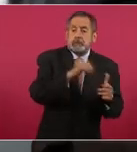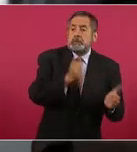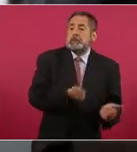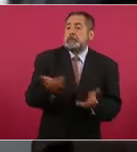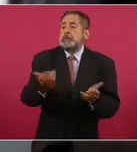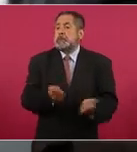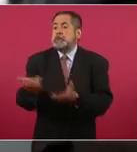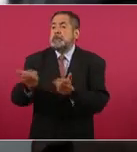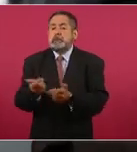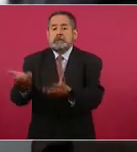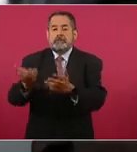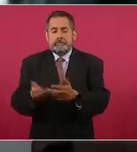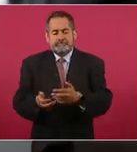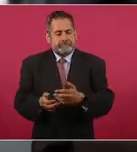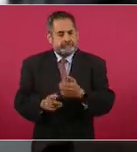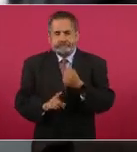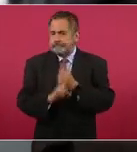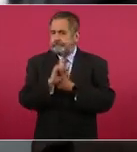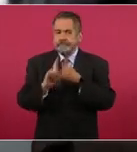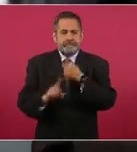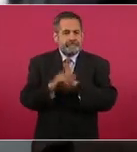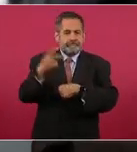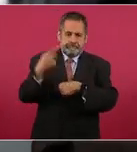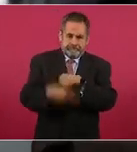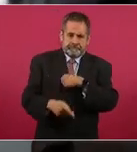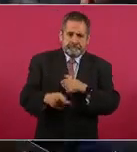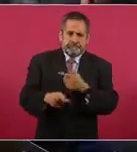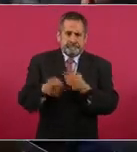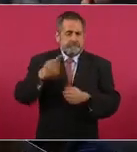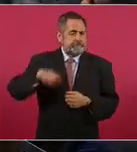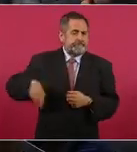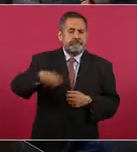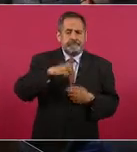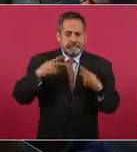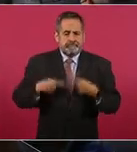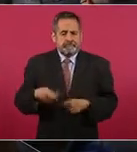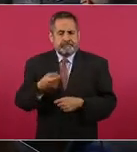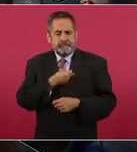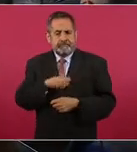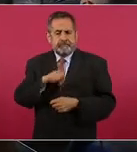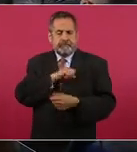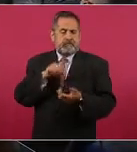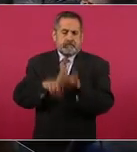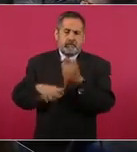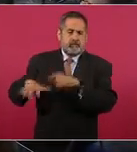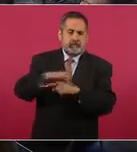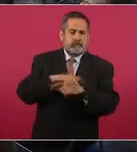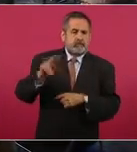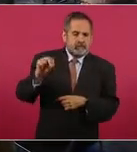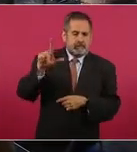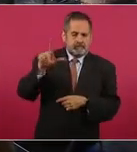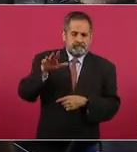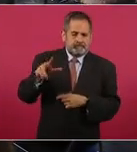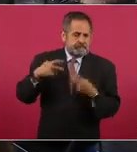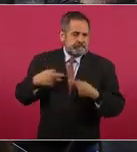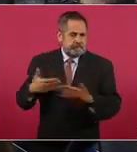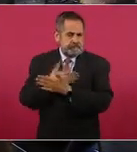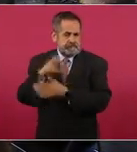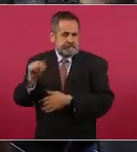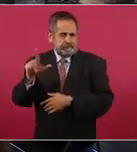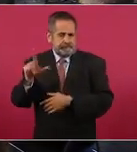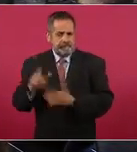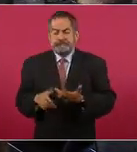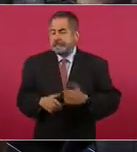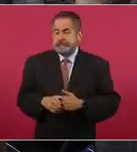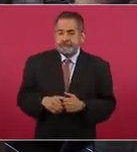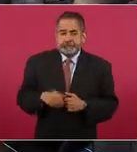un problema muy, muy riesgoso, muy peligroso para la salud de los nuevoleoneses. Y como usted sabe, la